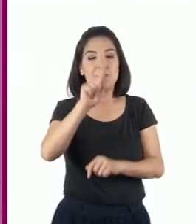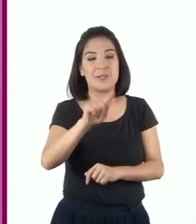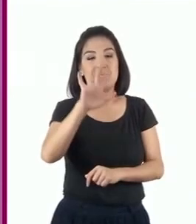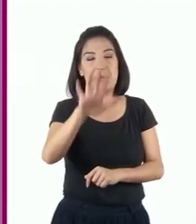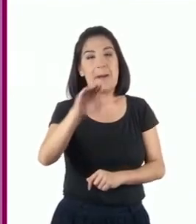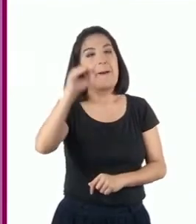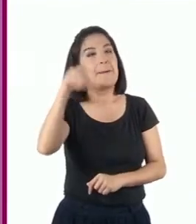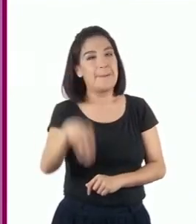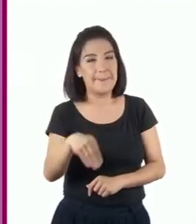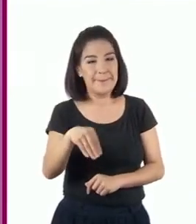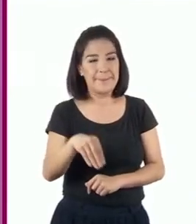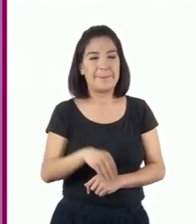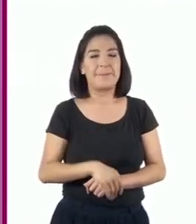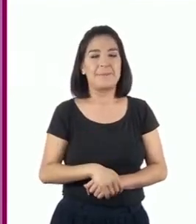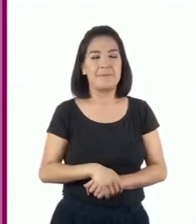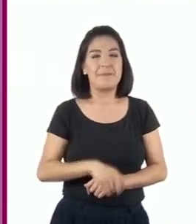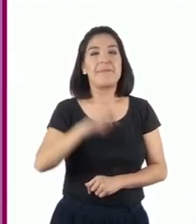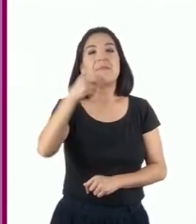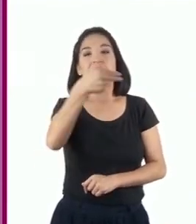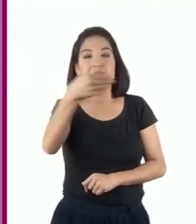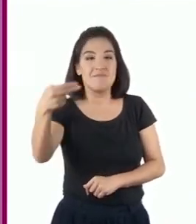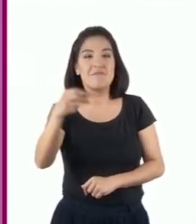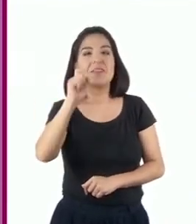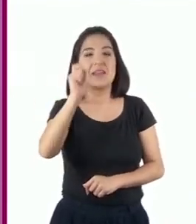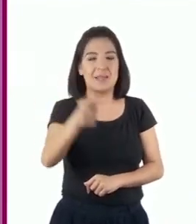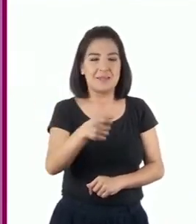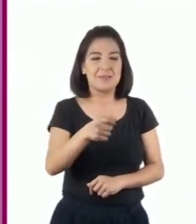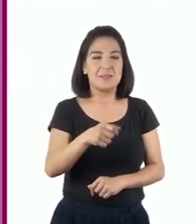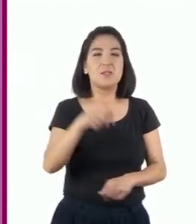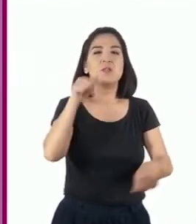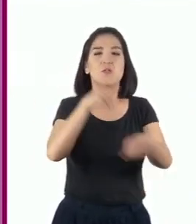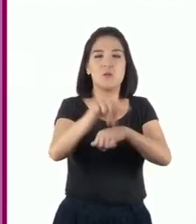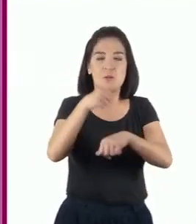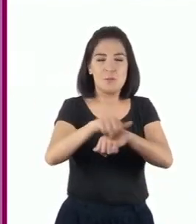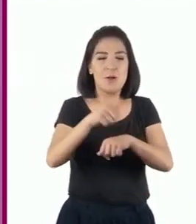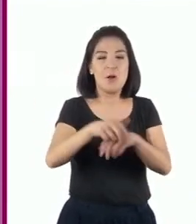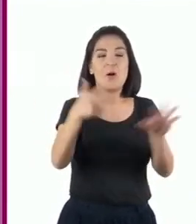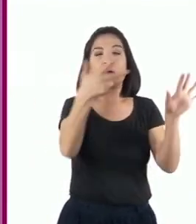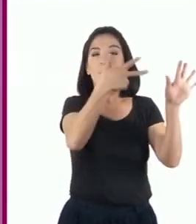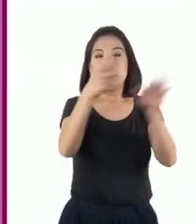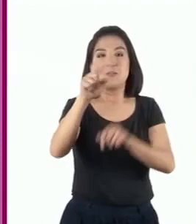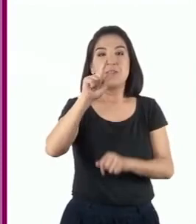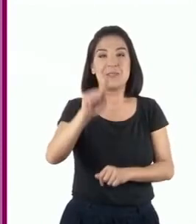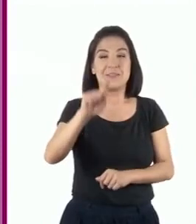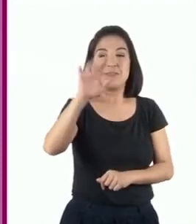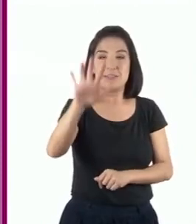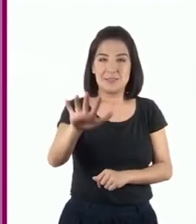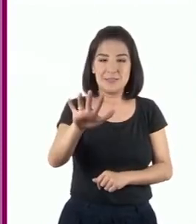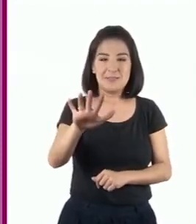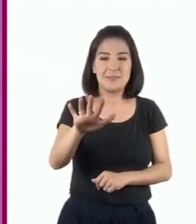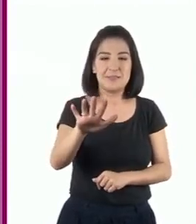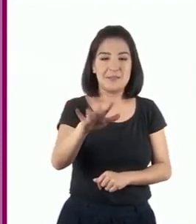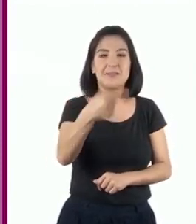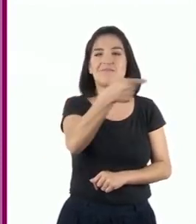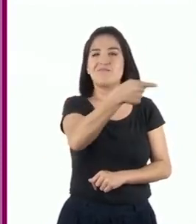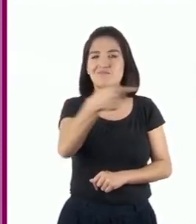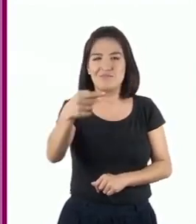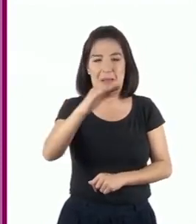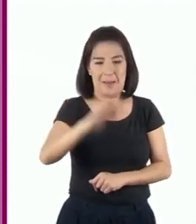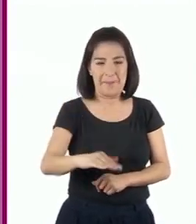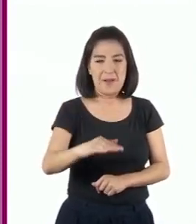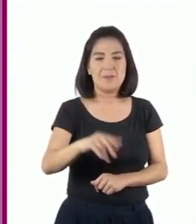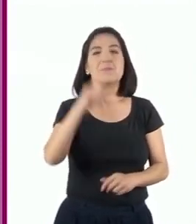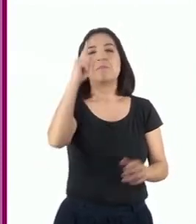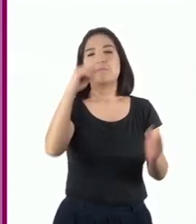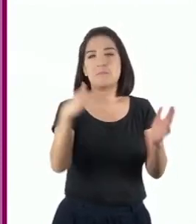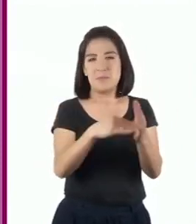875 milésimos. Esto nos da la clave para escribir en el numerador el 875 y en el denominador el